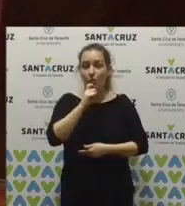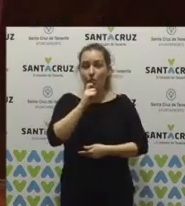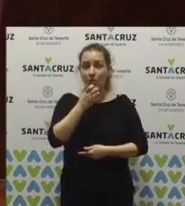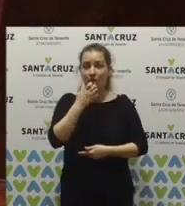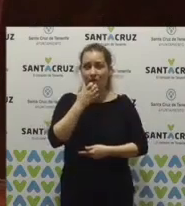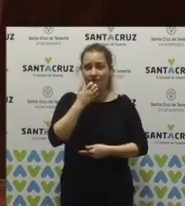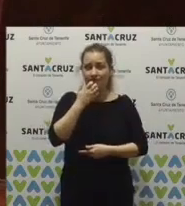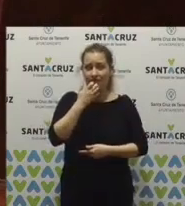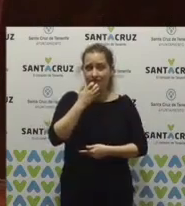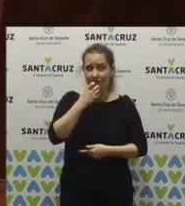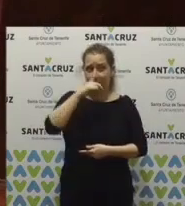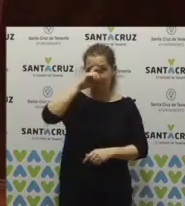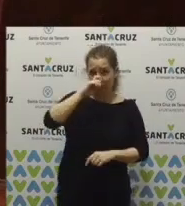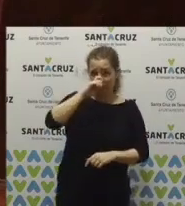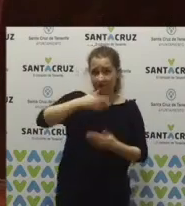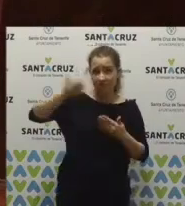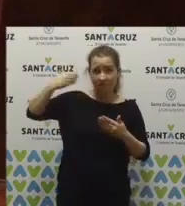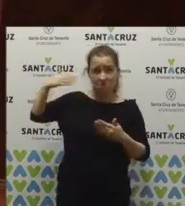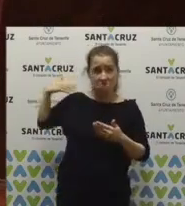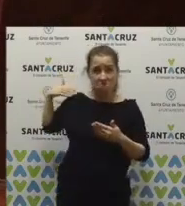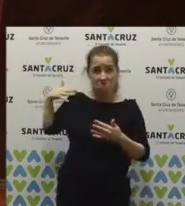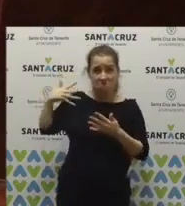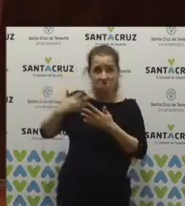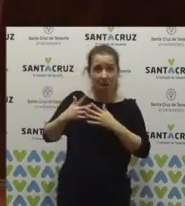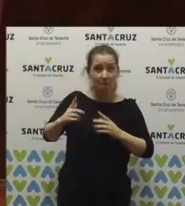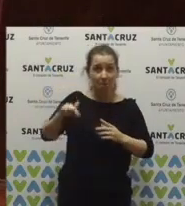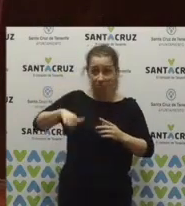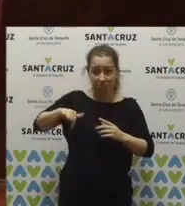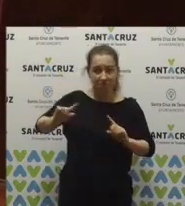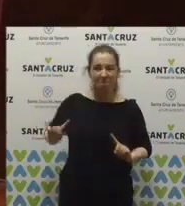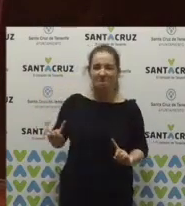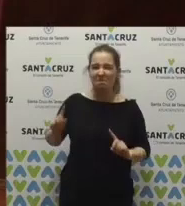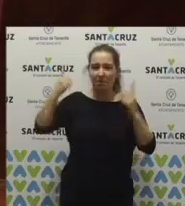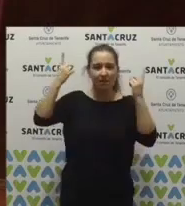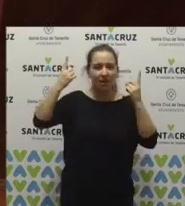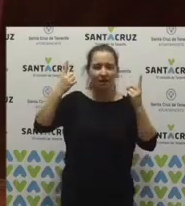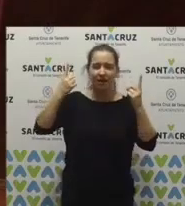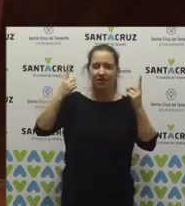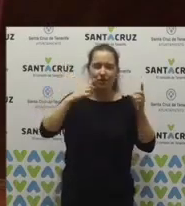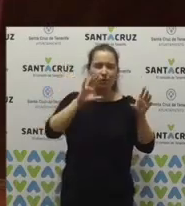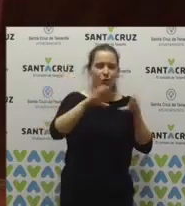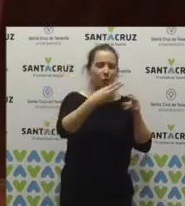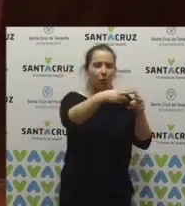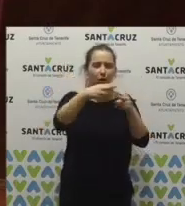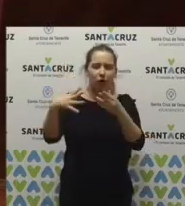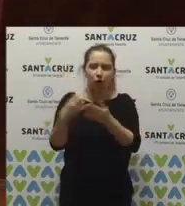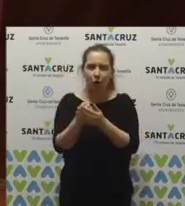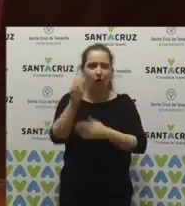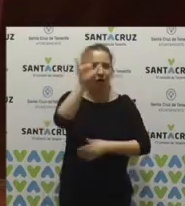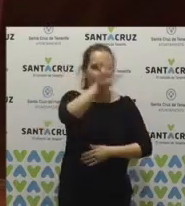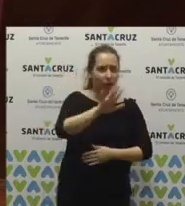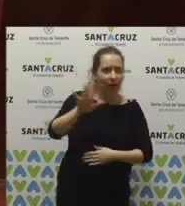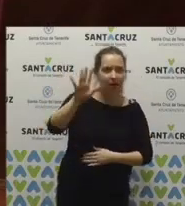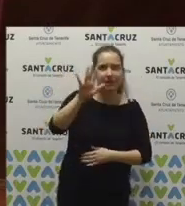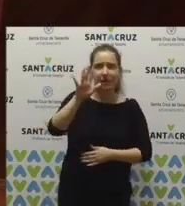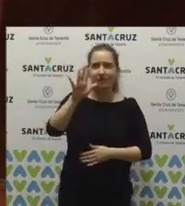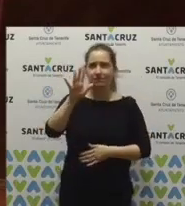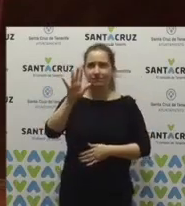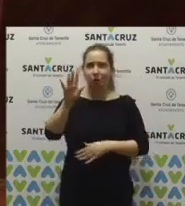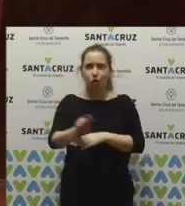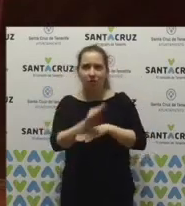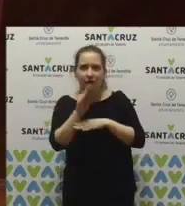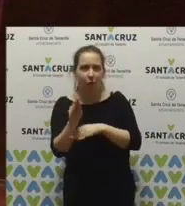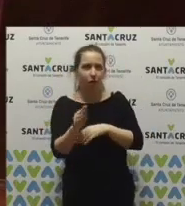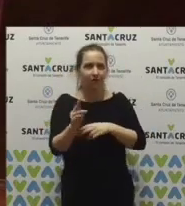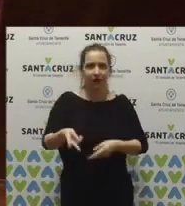todas las fuerzas políticas nacionalistas progresistas conservadores liberales se ponen de acuerdo en un documento de este